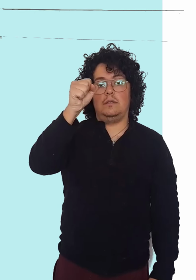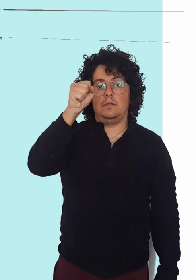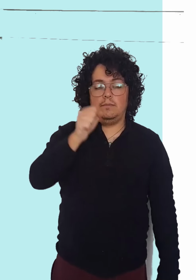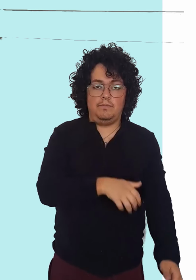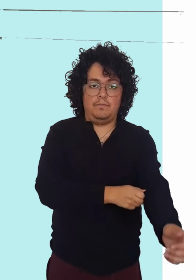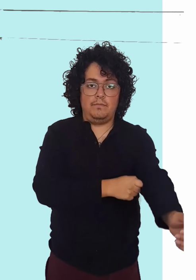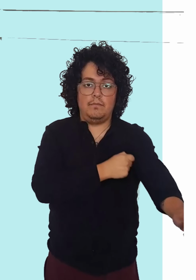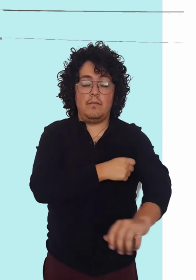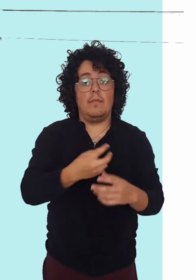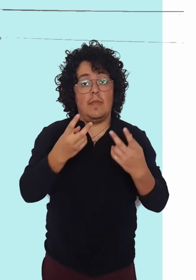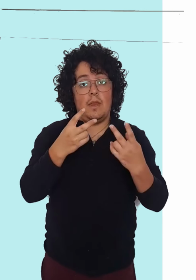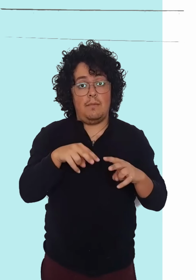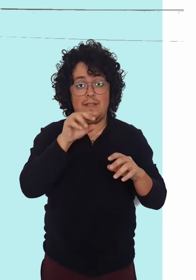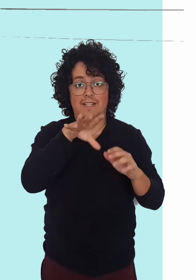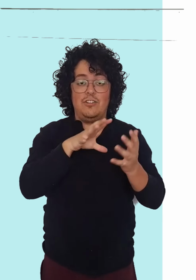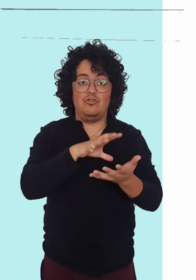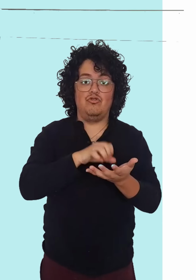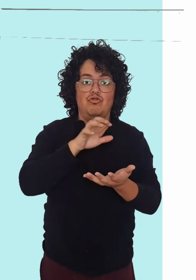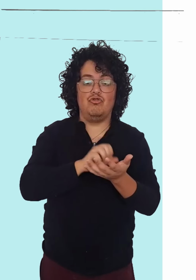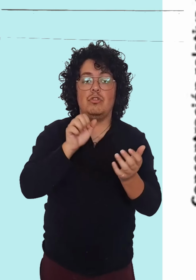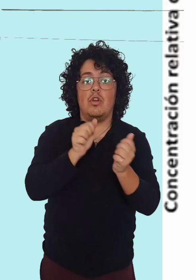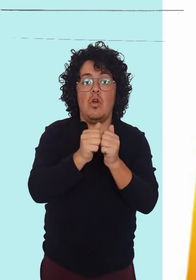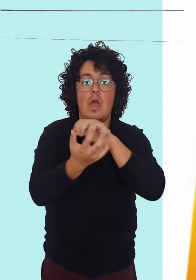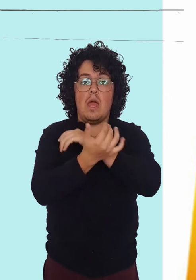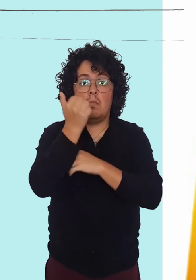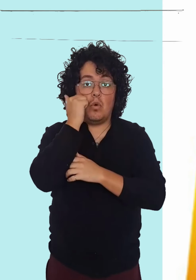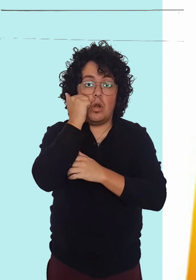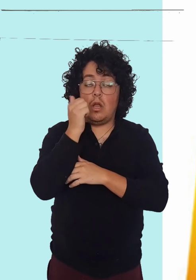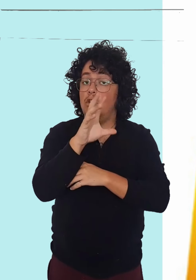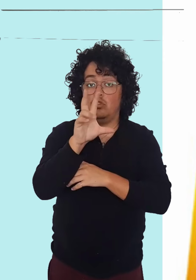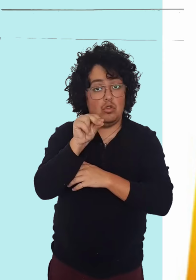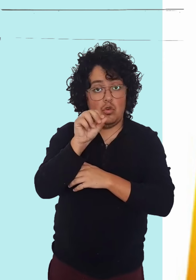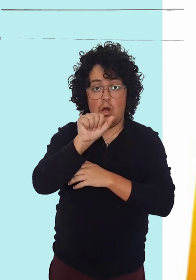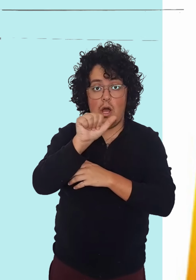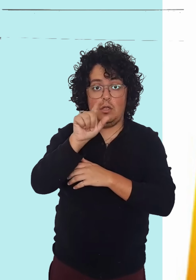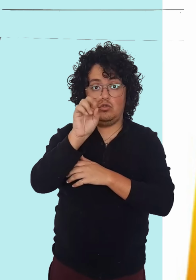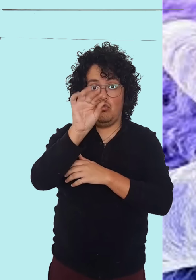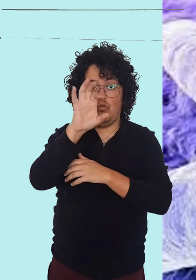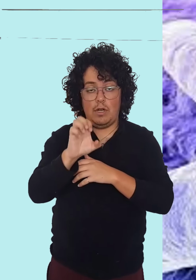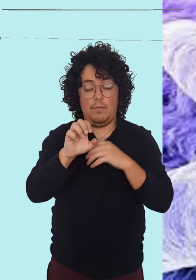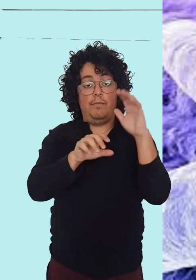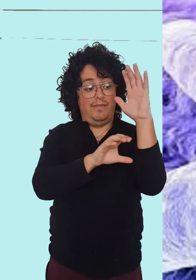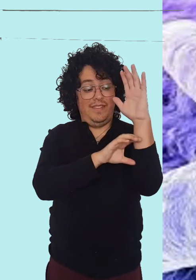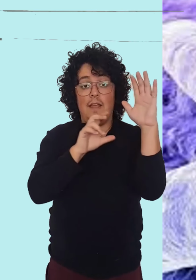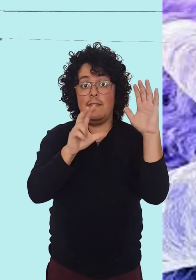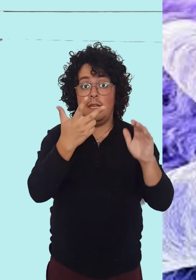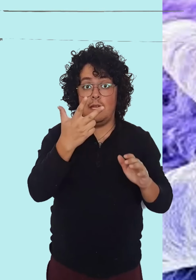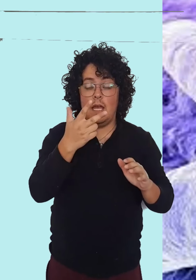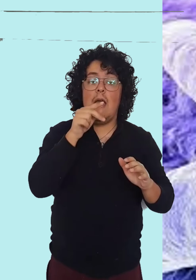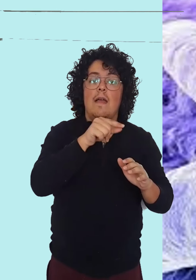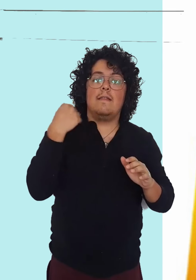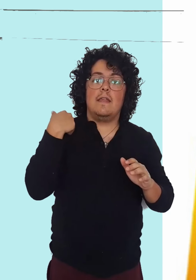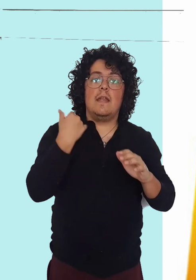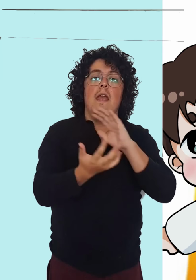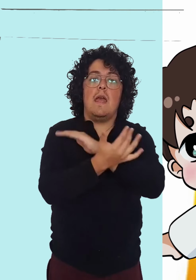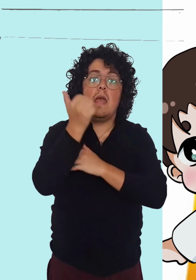hidrógeno, H2S. En la cuarta área se encuentra el estrato para bacterias púrpuras no del azufre